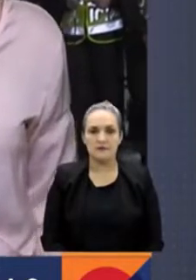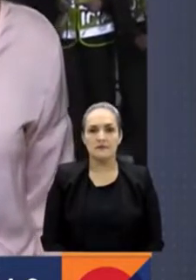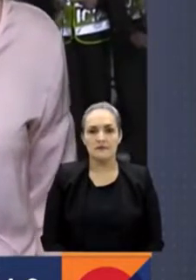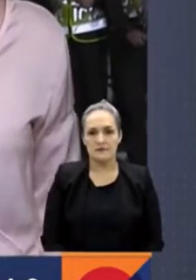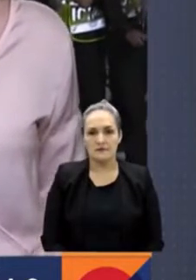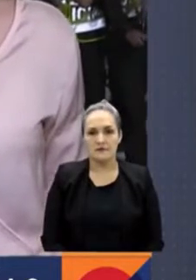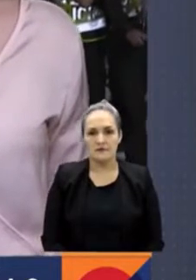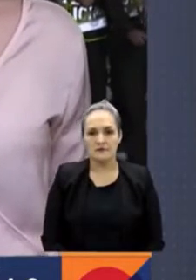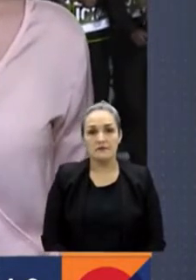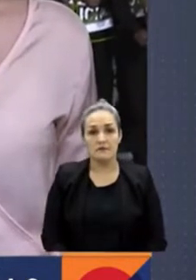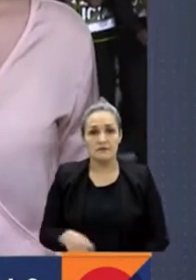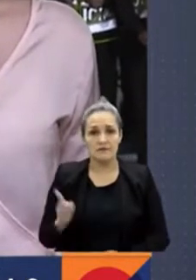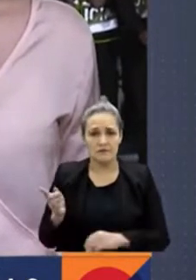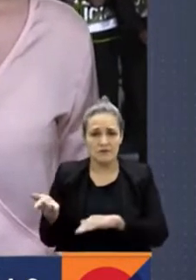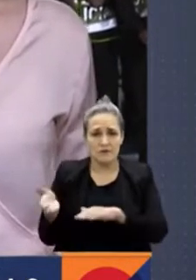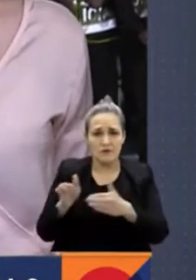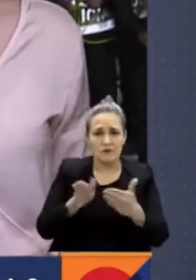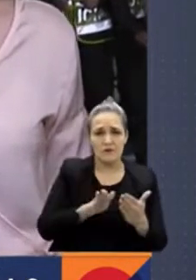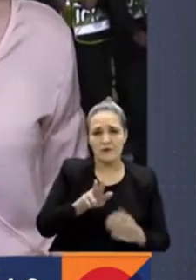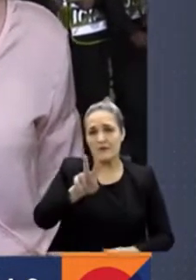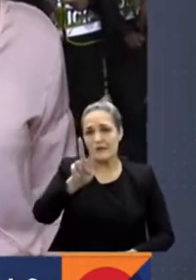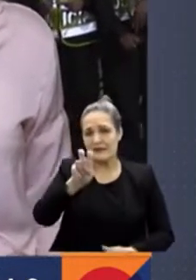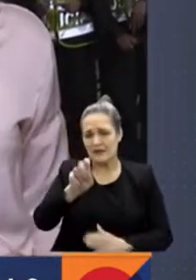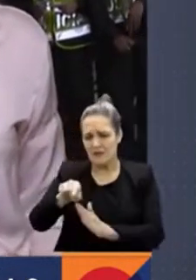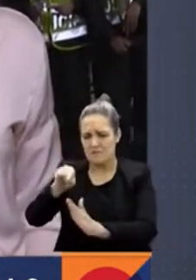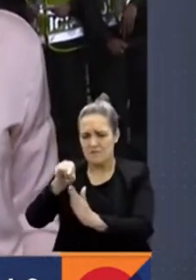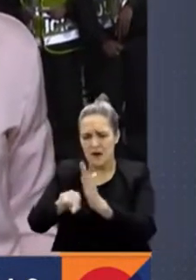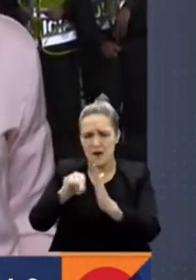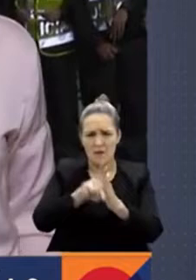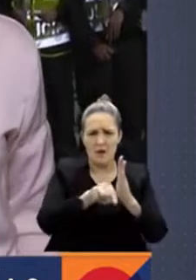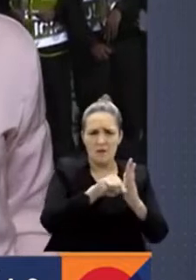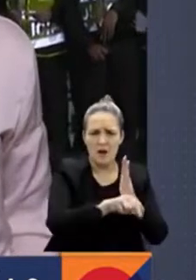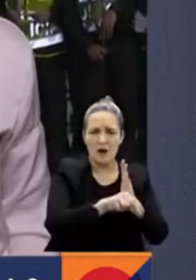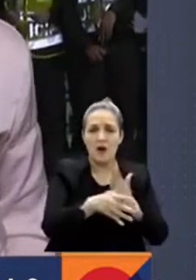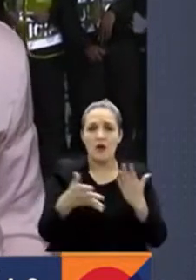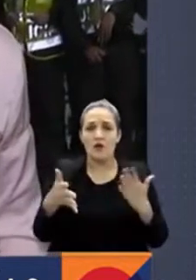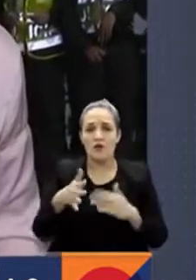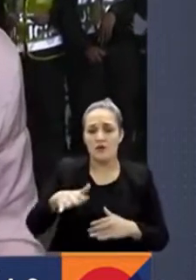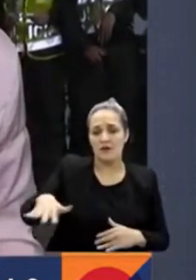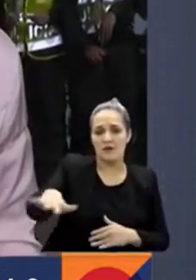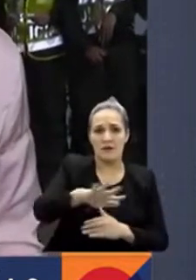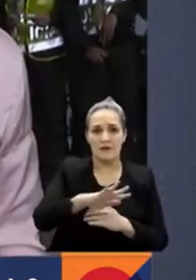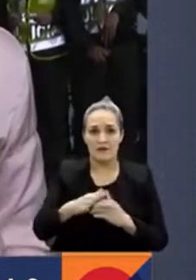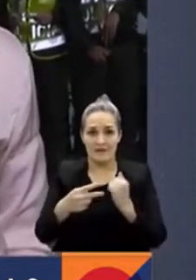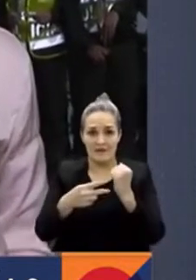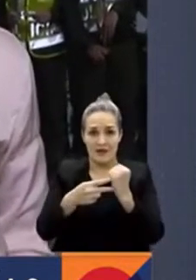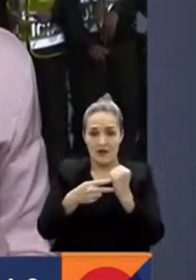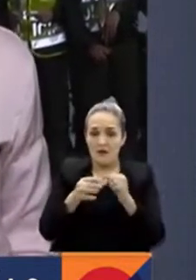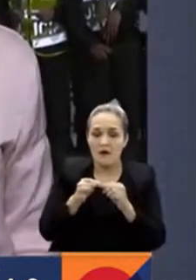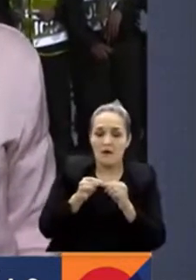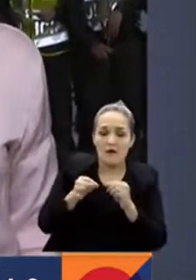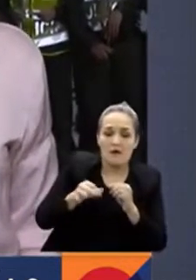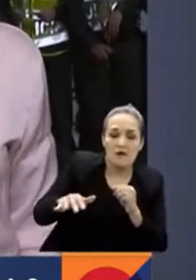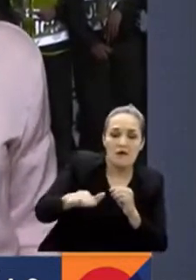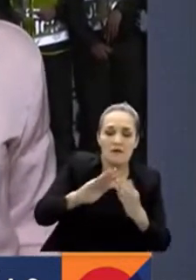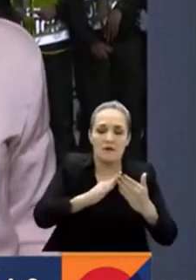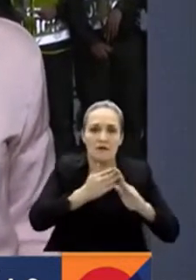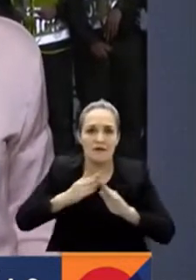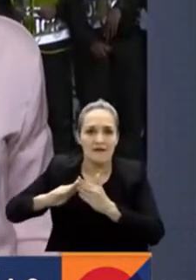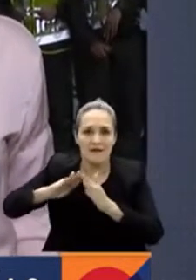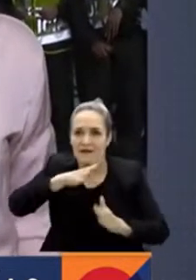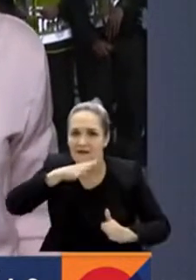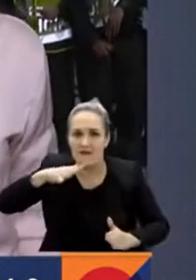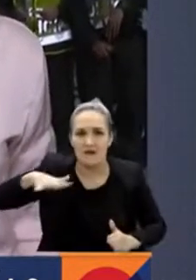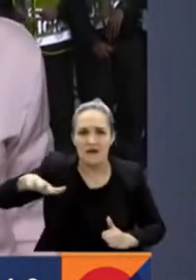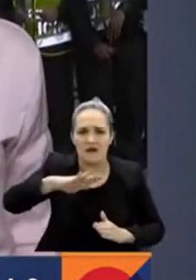Siguen los homenajes a los policías asesinados en la vereda Corozal, zona rural de Neiva. A esta hora, en el comando de la policía de la ciudad se lleva a